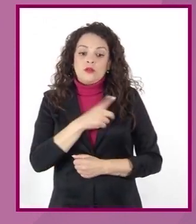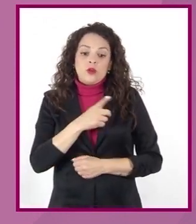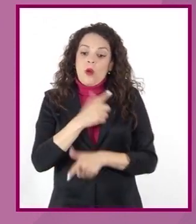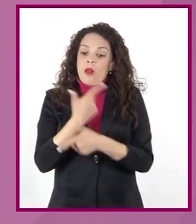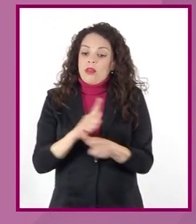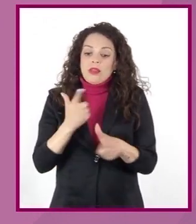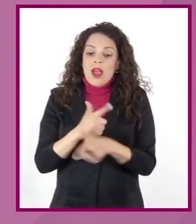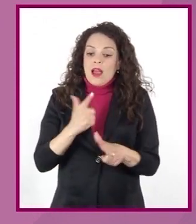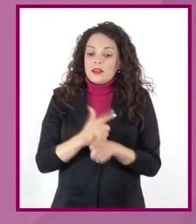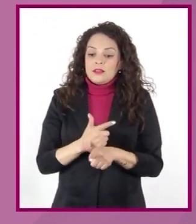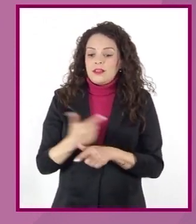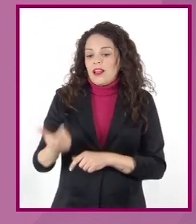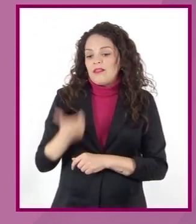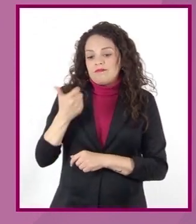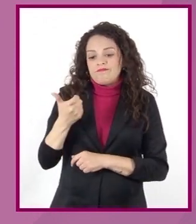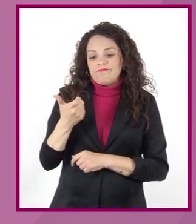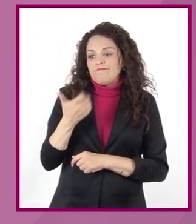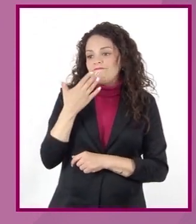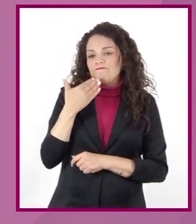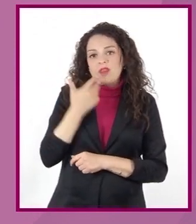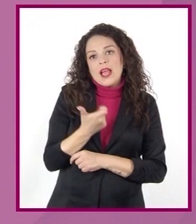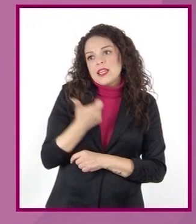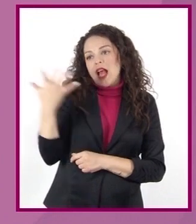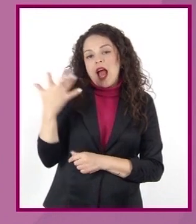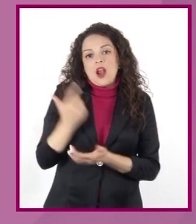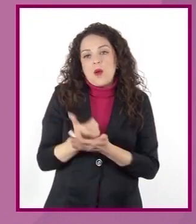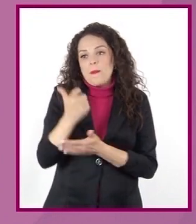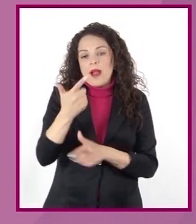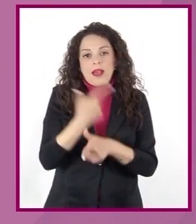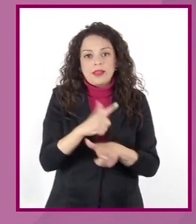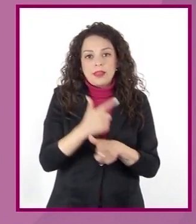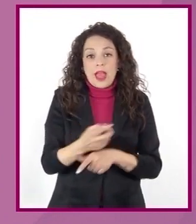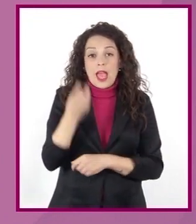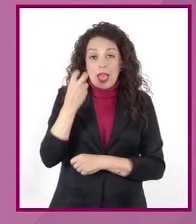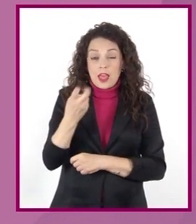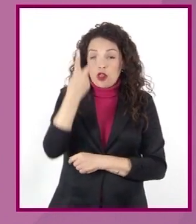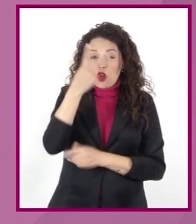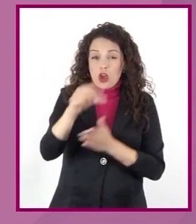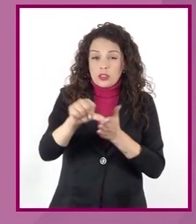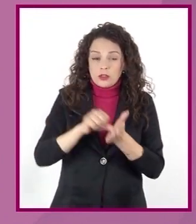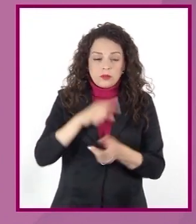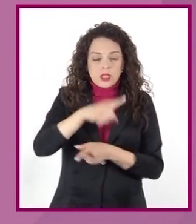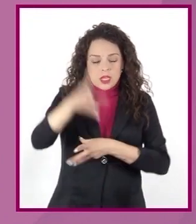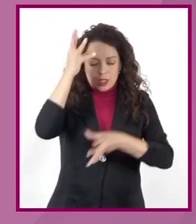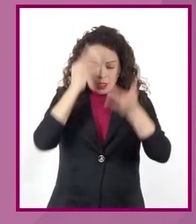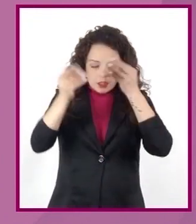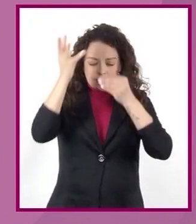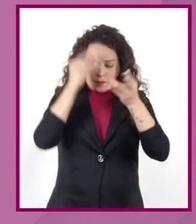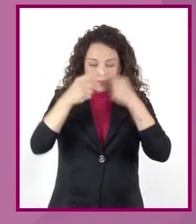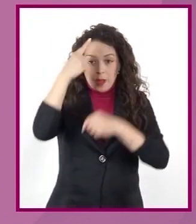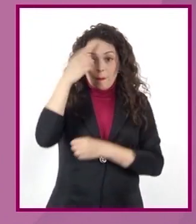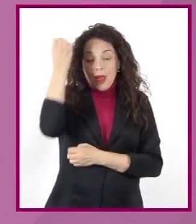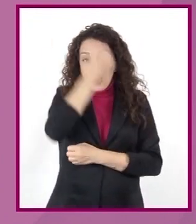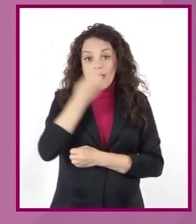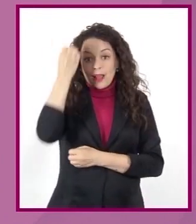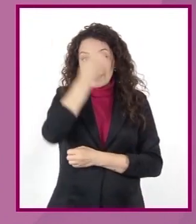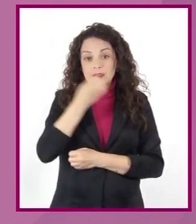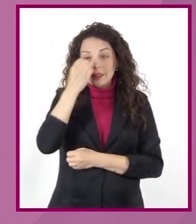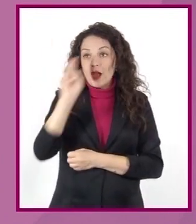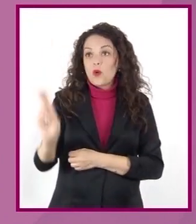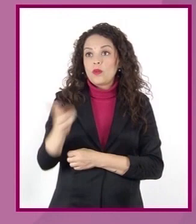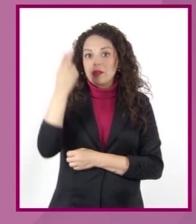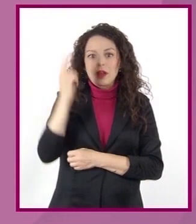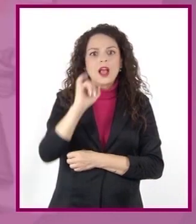y era muy caro. Así que se preparó por 2 meses para el examen de admisión a la universidad y fue